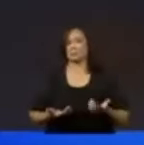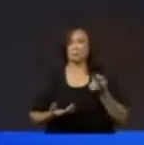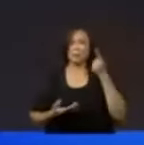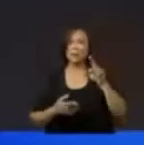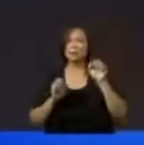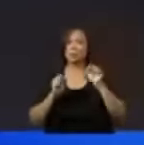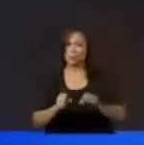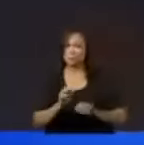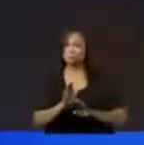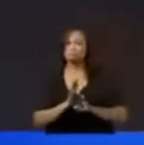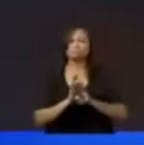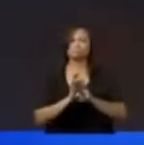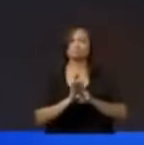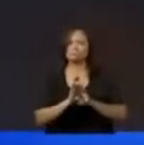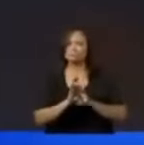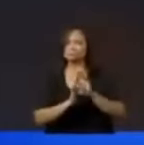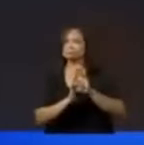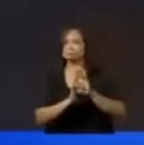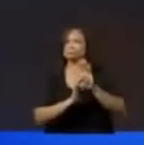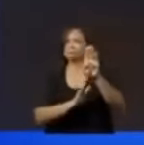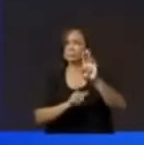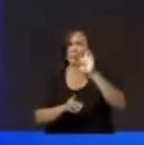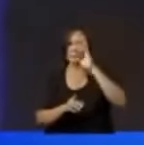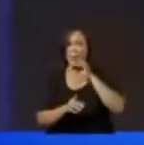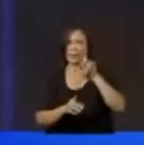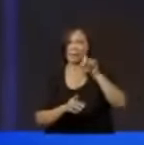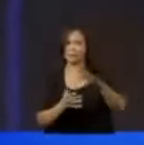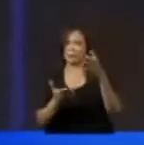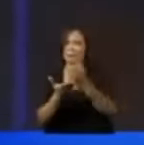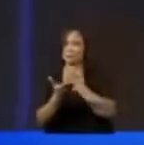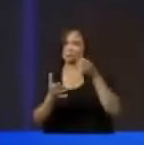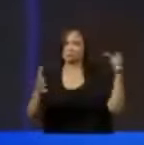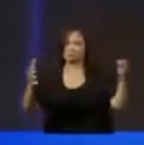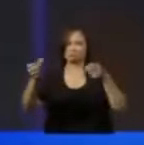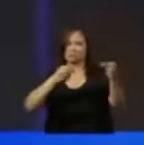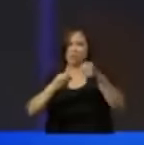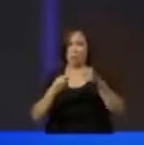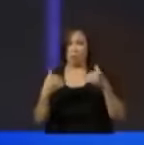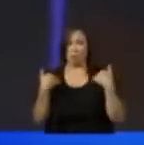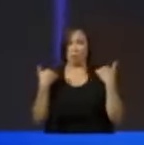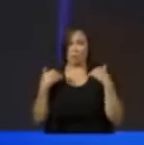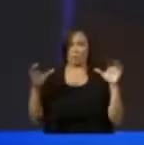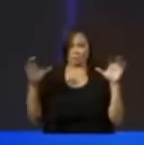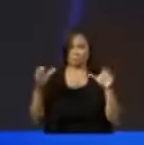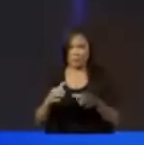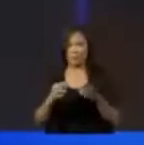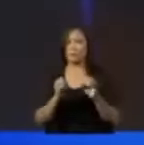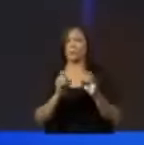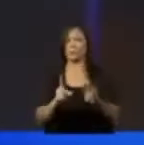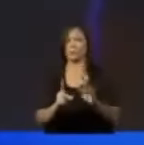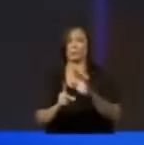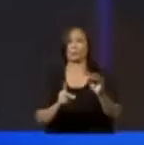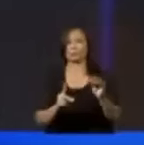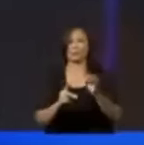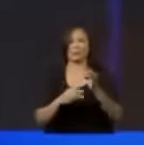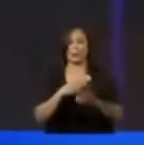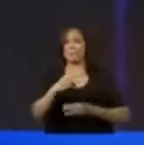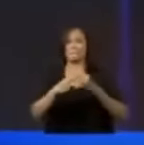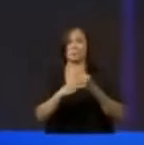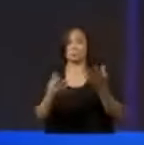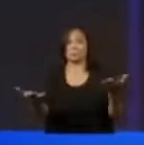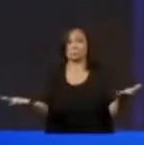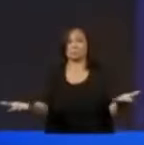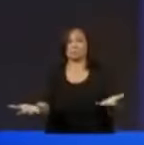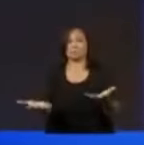Para que podamos desarrollar a este país tenemos que aprovechar el talento dominicano. Las oportunidades el mundo las